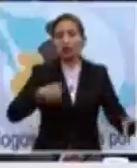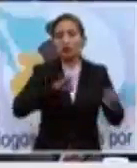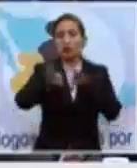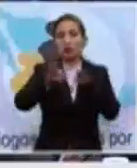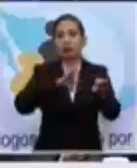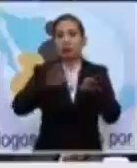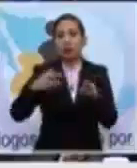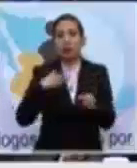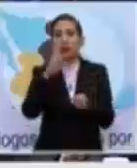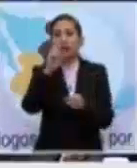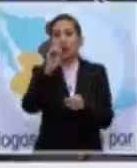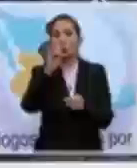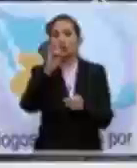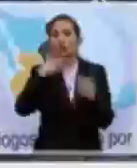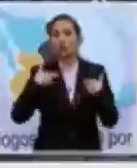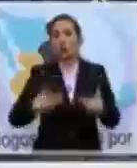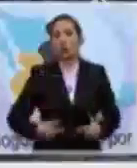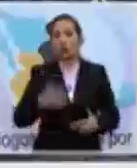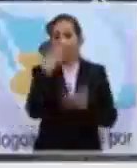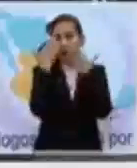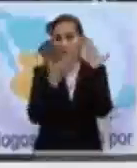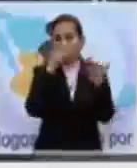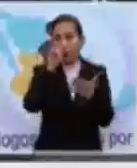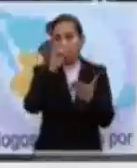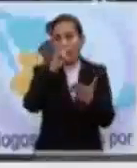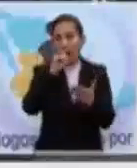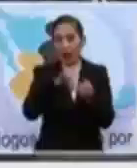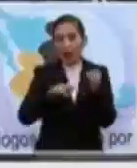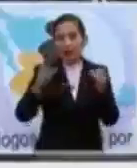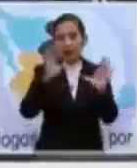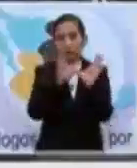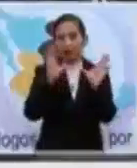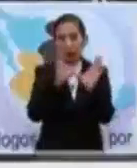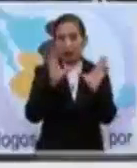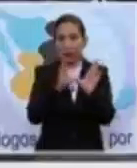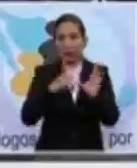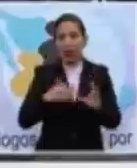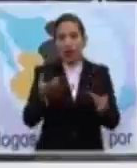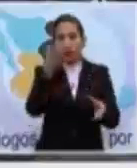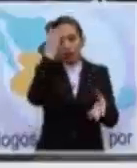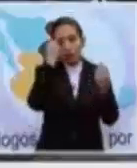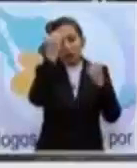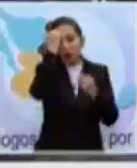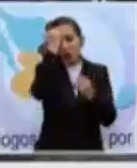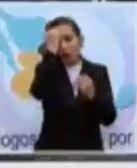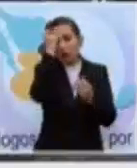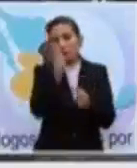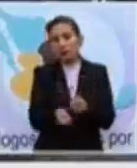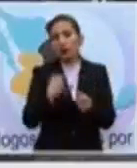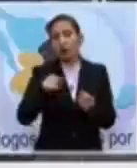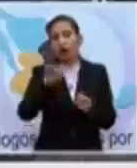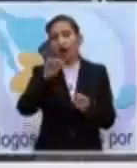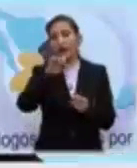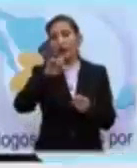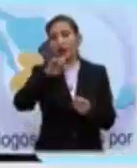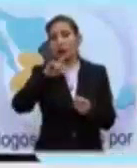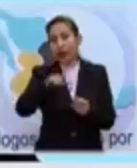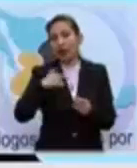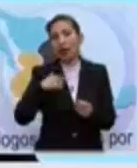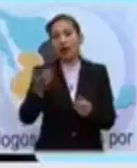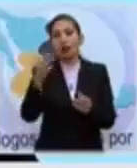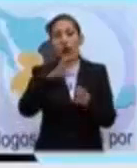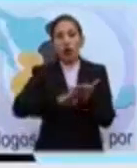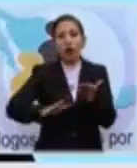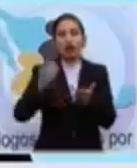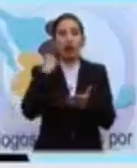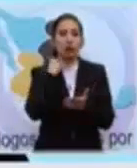laborales y recursos humanos. Tiene estudios en el IPADE, certificado en actualización de conocimientos por ANADE, Colegio de